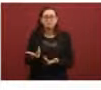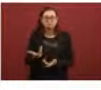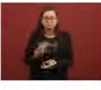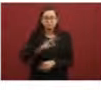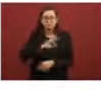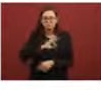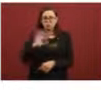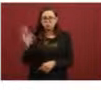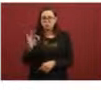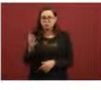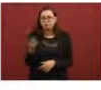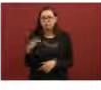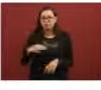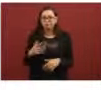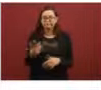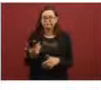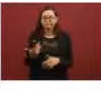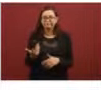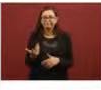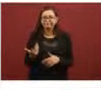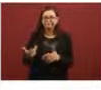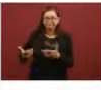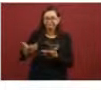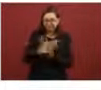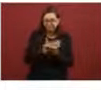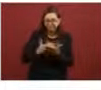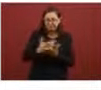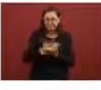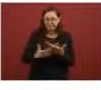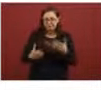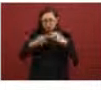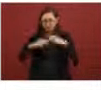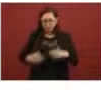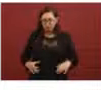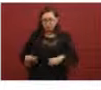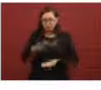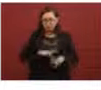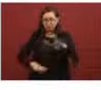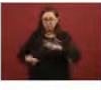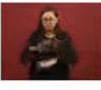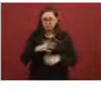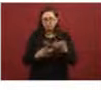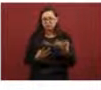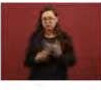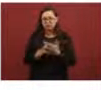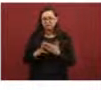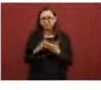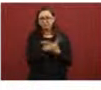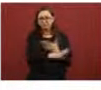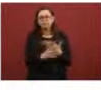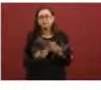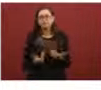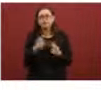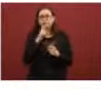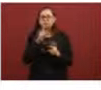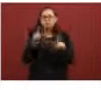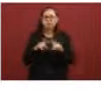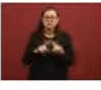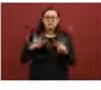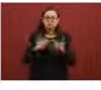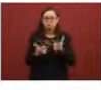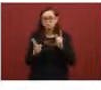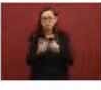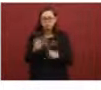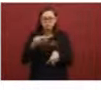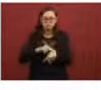biológica y clínica. En un camino, este mismo grupo de apoyo, de asesores y de médicos científicos,